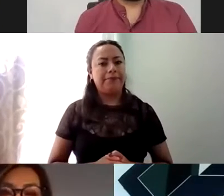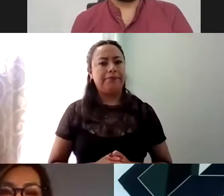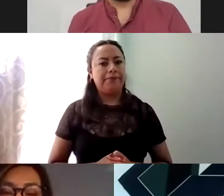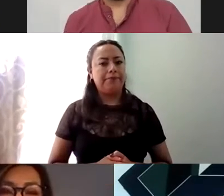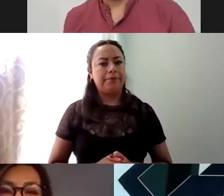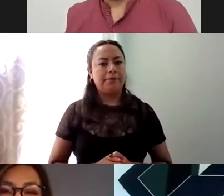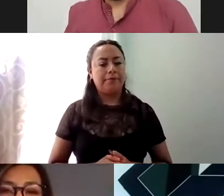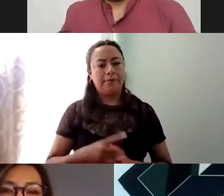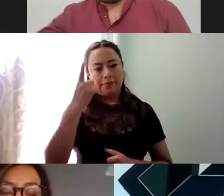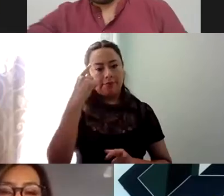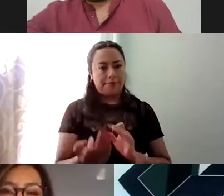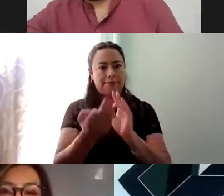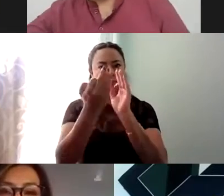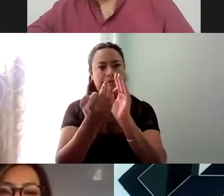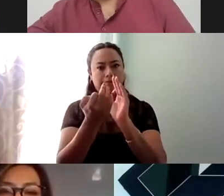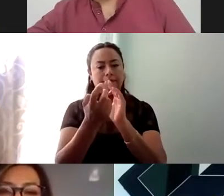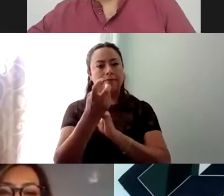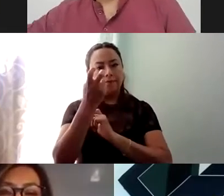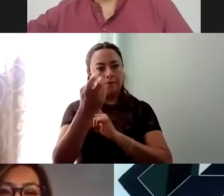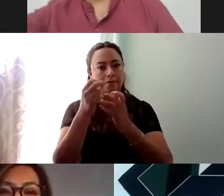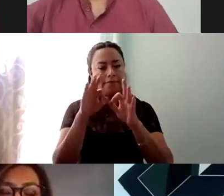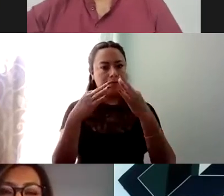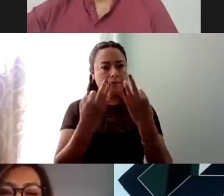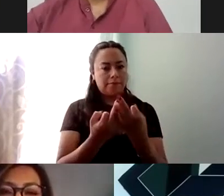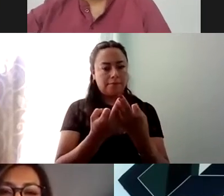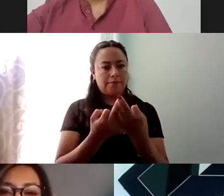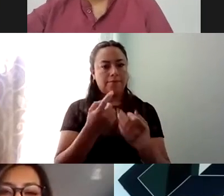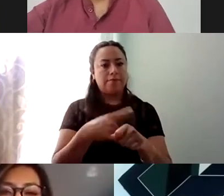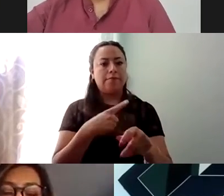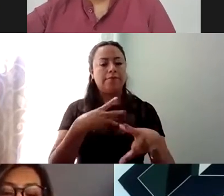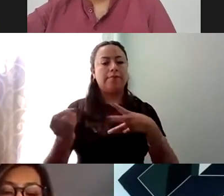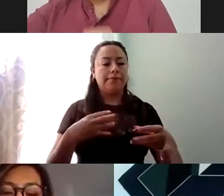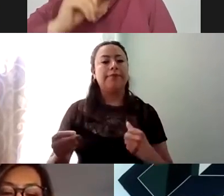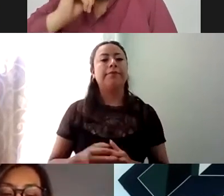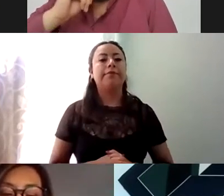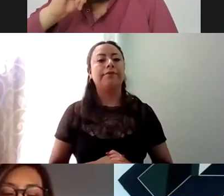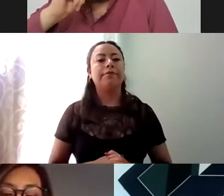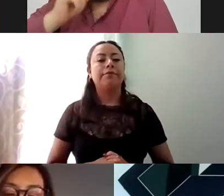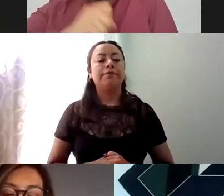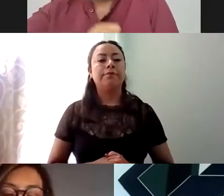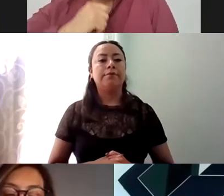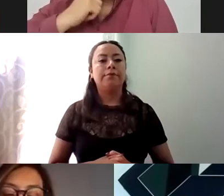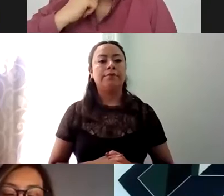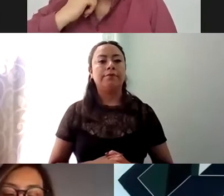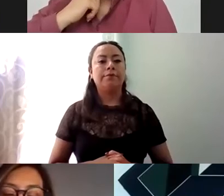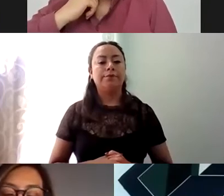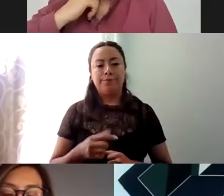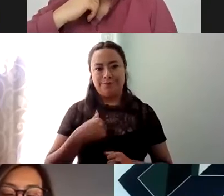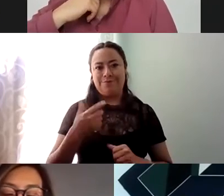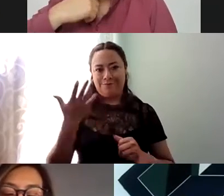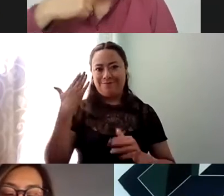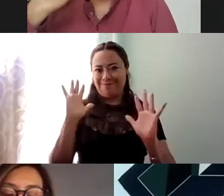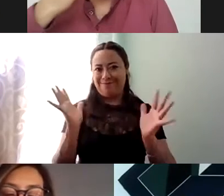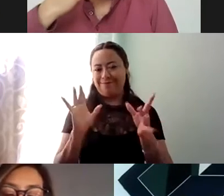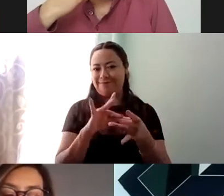hacerle frente a esta época de la pandemia, ¿no? Bueno, como bien les decía, creo que hay mucho